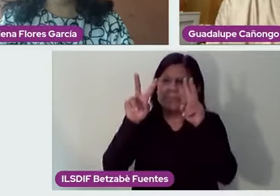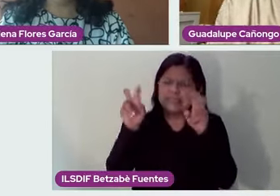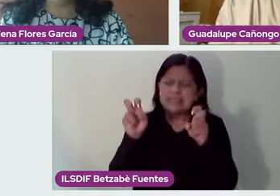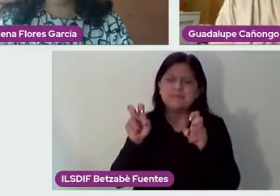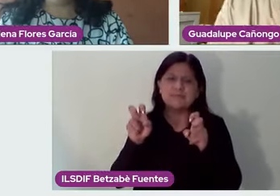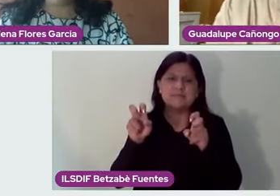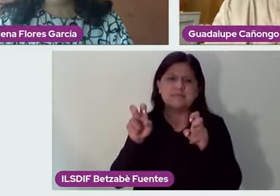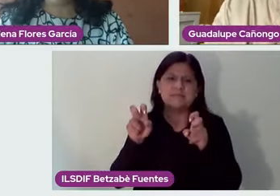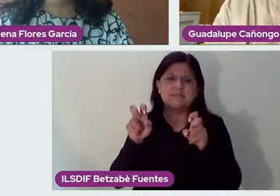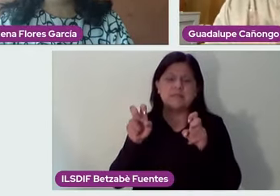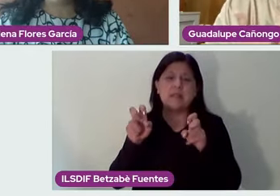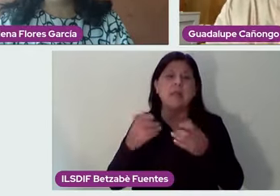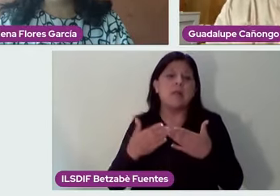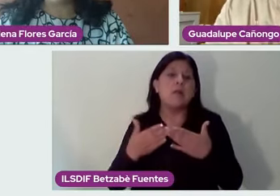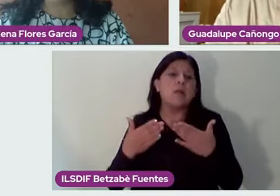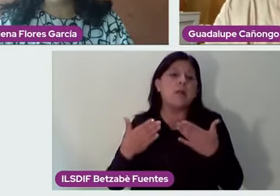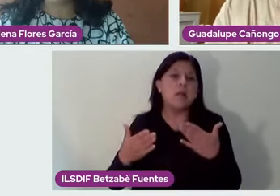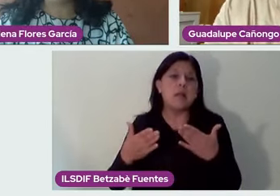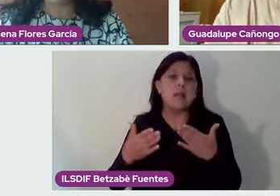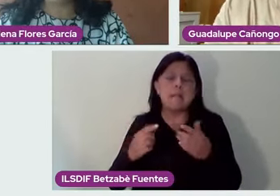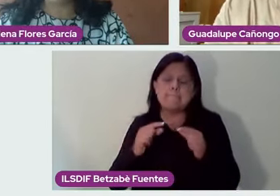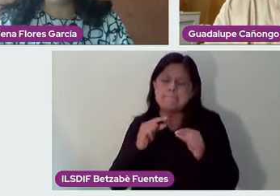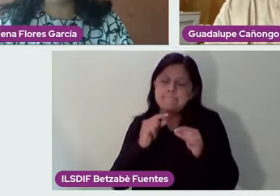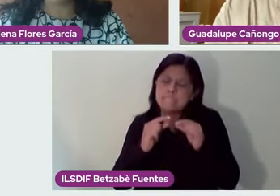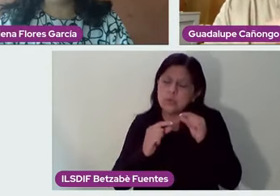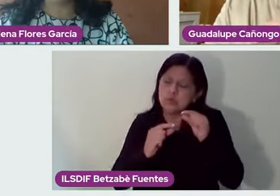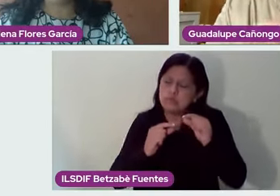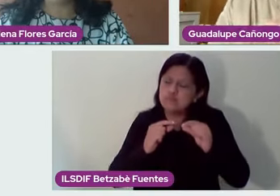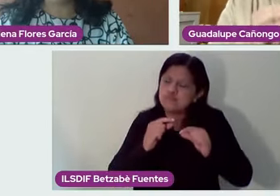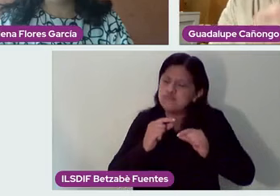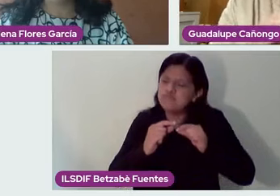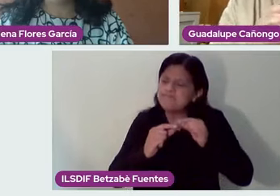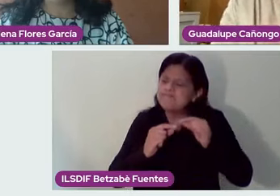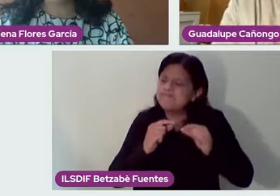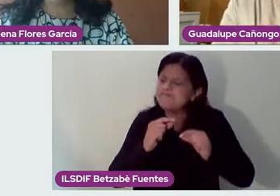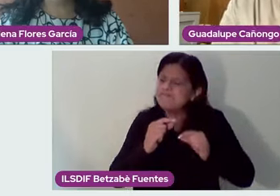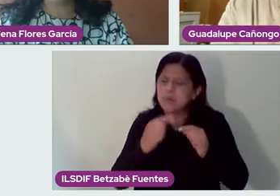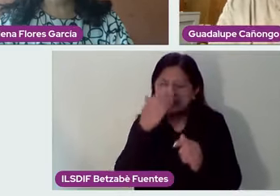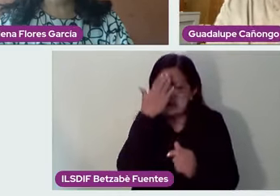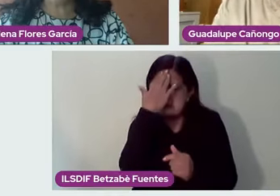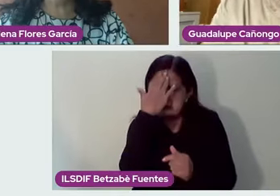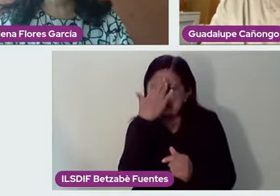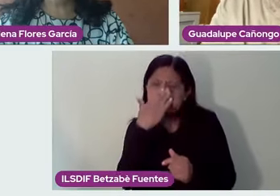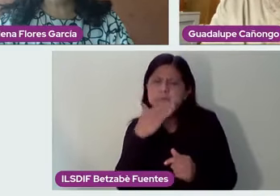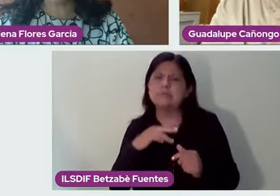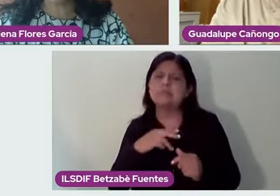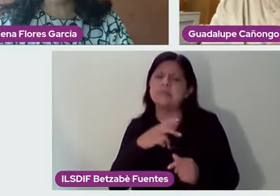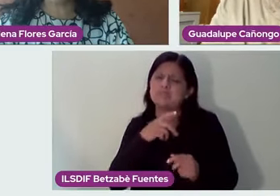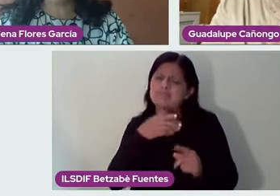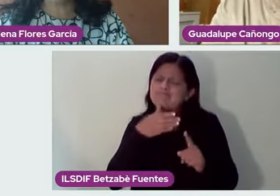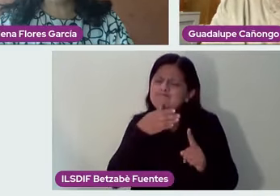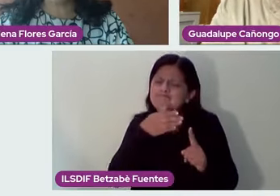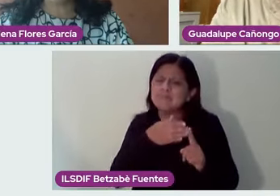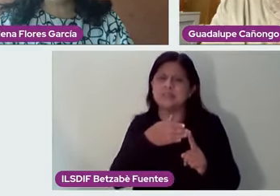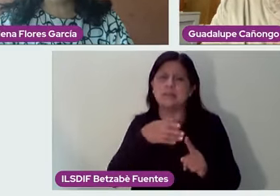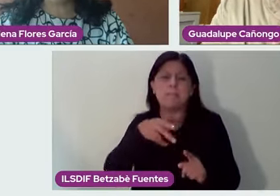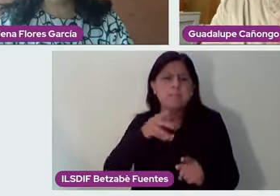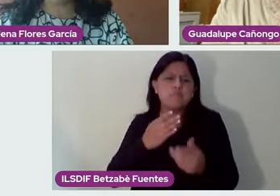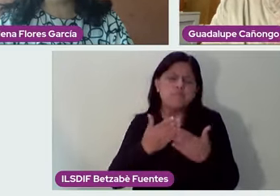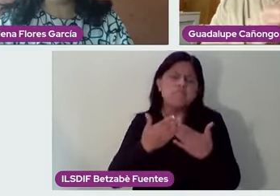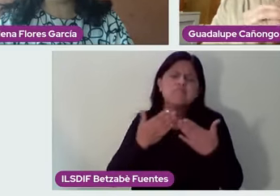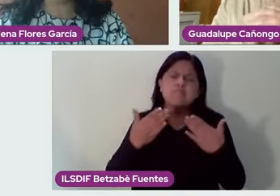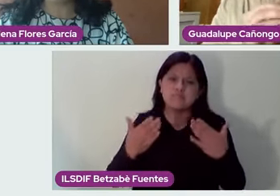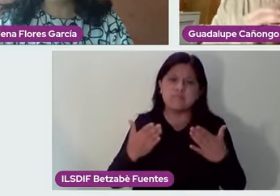en un terreno poco explorado, que vamos a, ya justo en esta comunicación vamos a tener